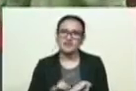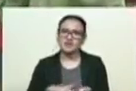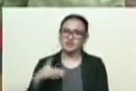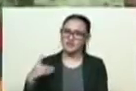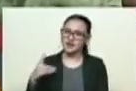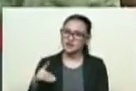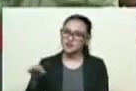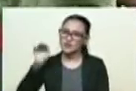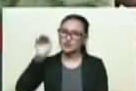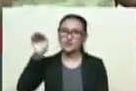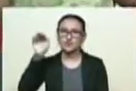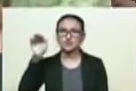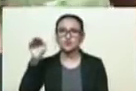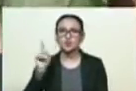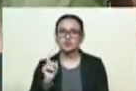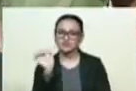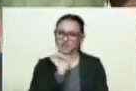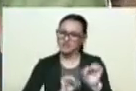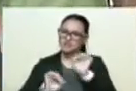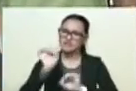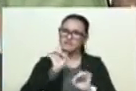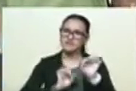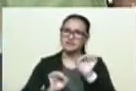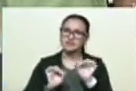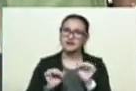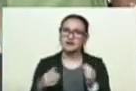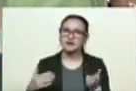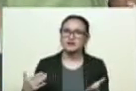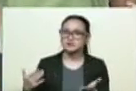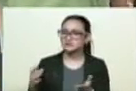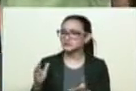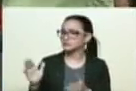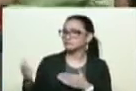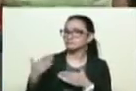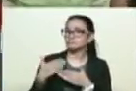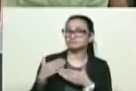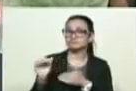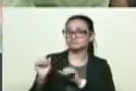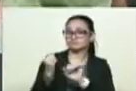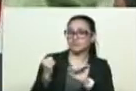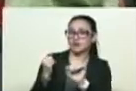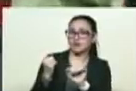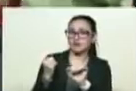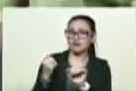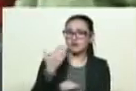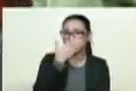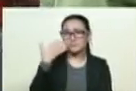futuro que tenemos que defender frente a la amenaza de la derecha y del imperialismo.